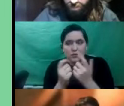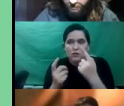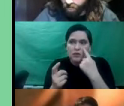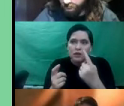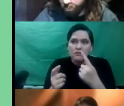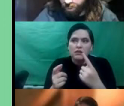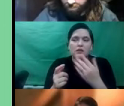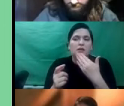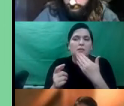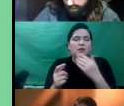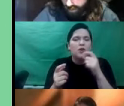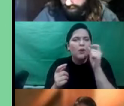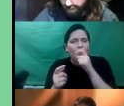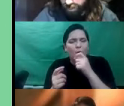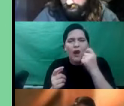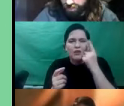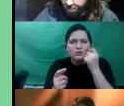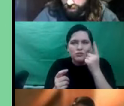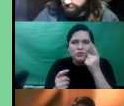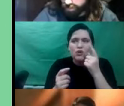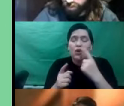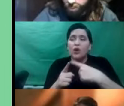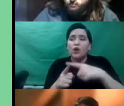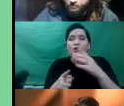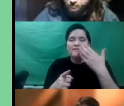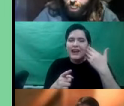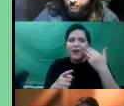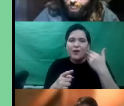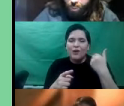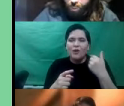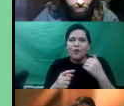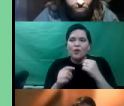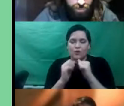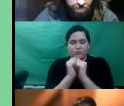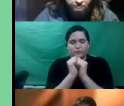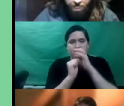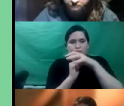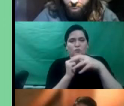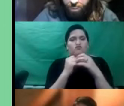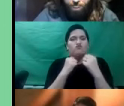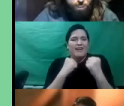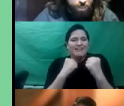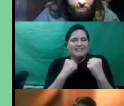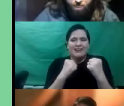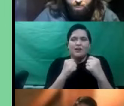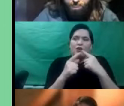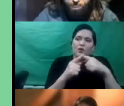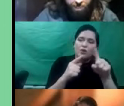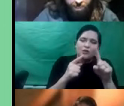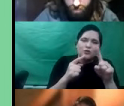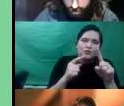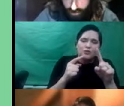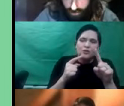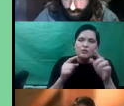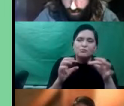estas azules, rojas, y el resto son las blancas, las que se corresponden con la fuerza, y vamos a ver que hay correspondencia en el